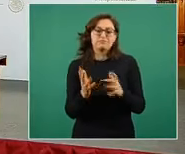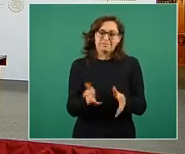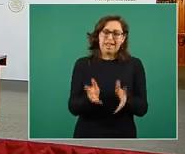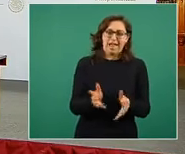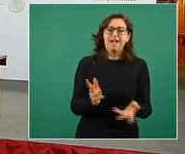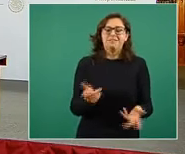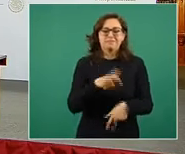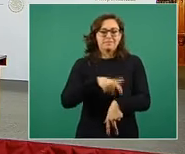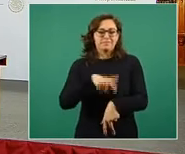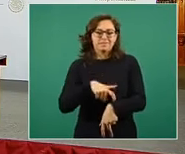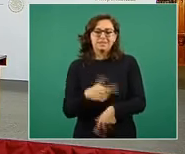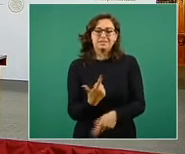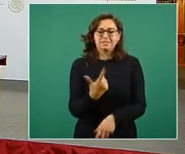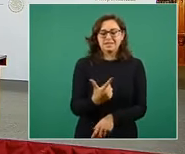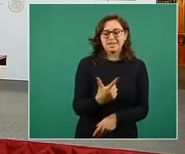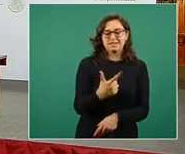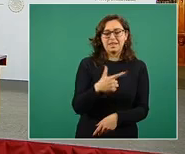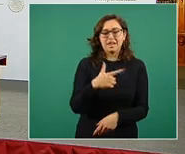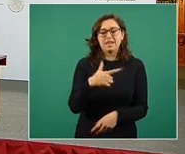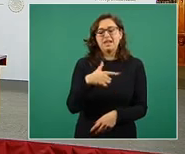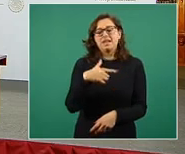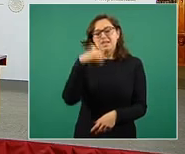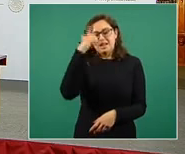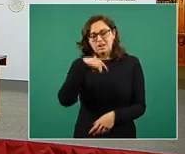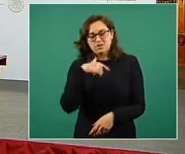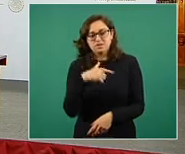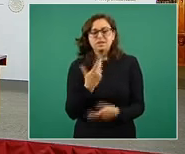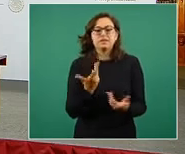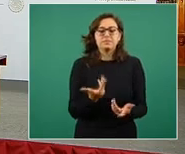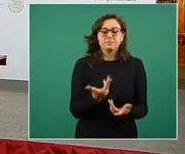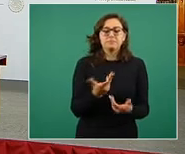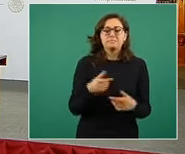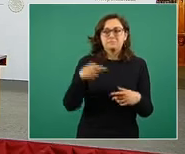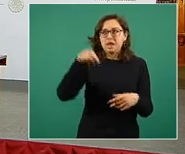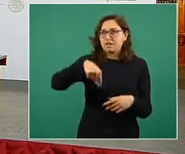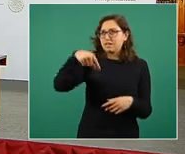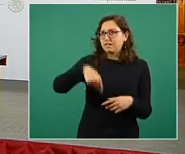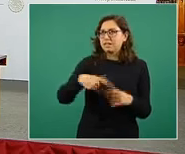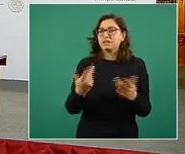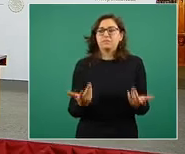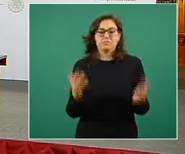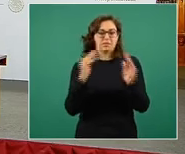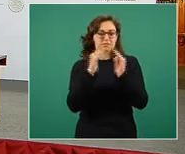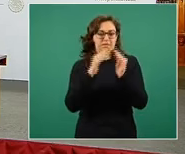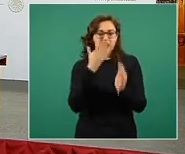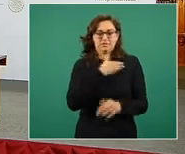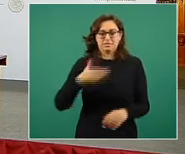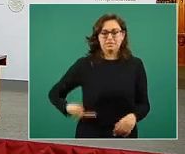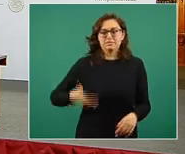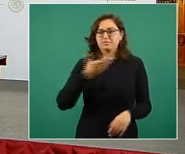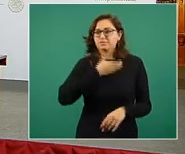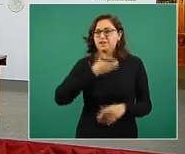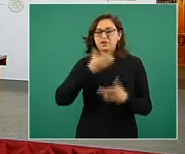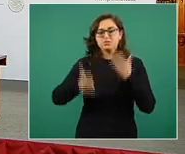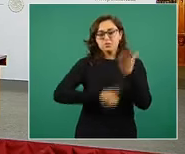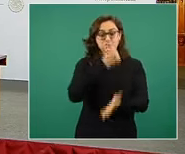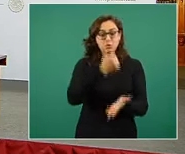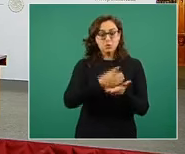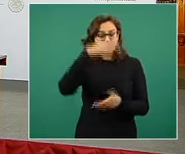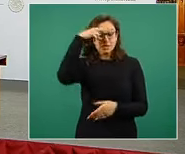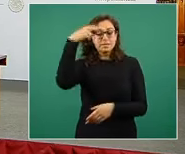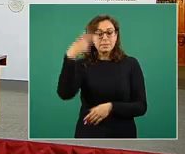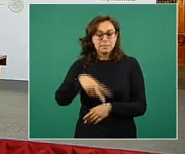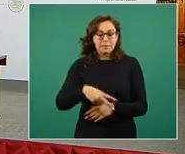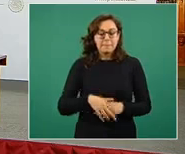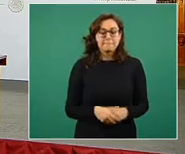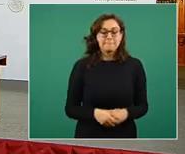minutos, aquí en la Ciudad de México, específicamente en Palacio Nacional. Vamos a dar inicio a